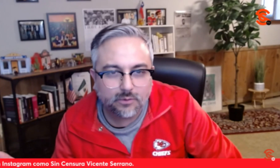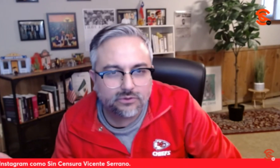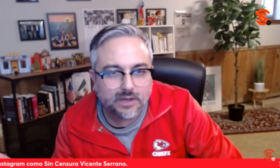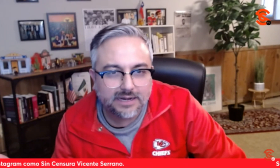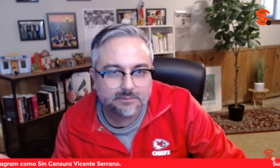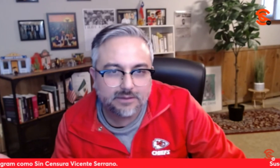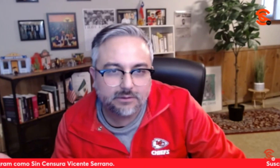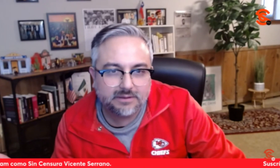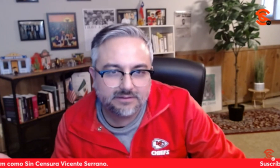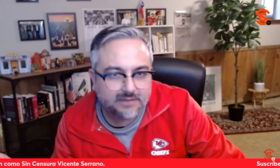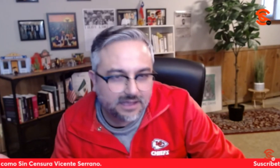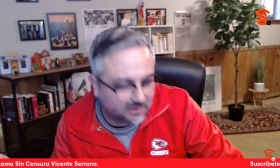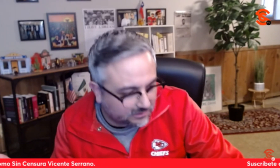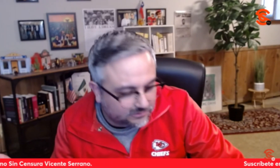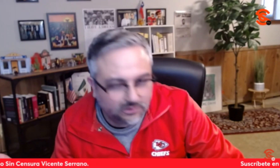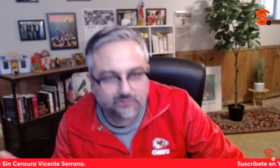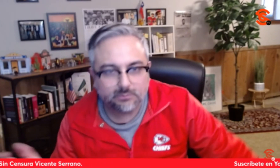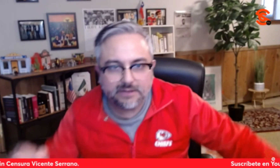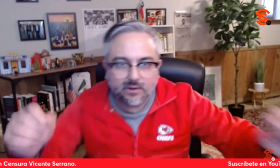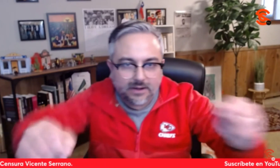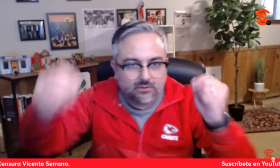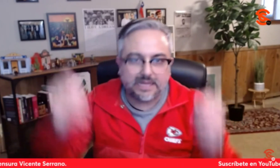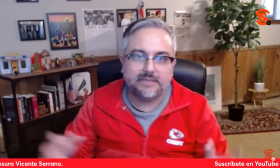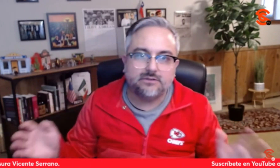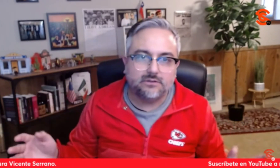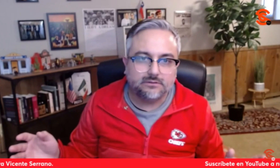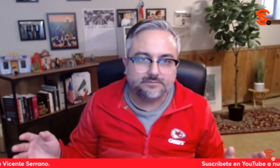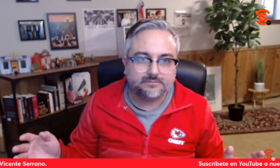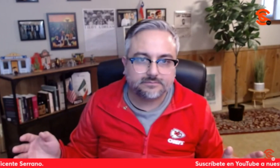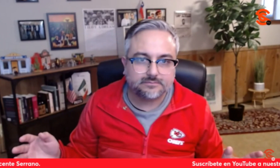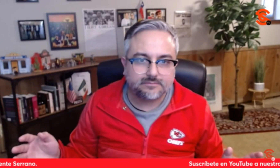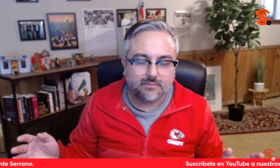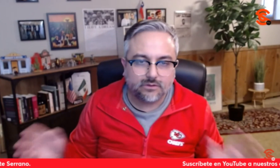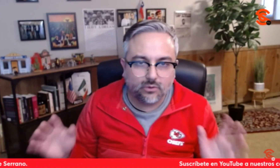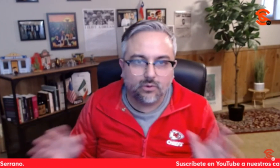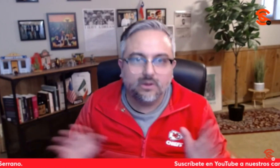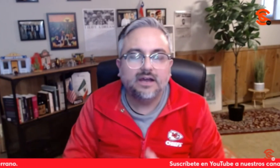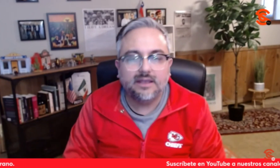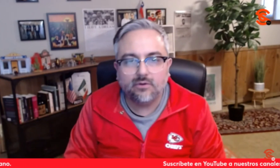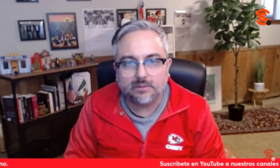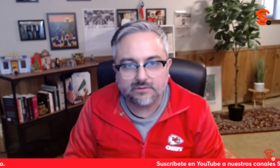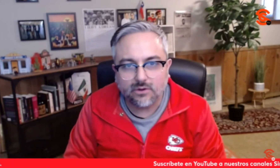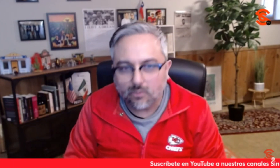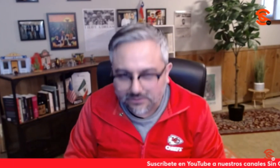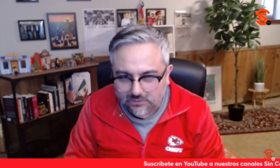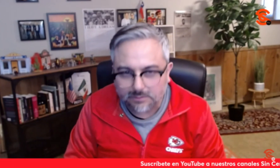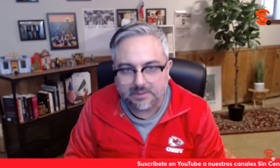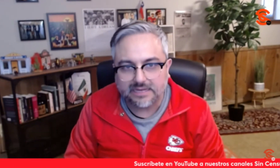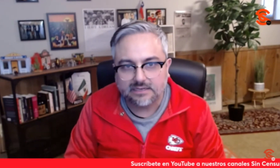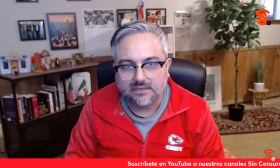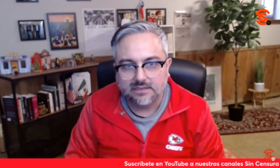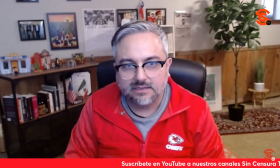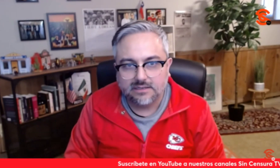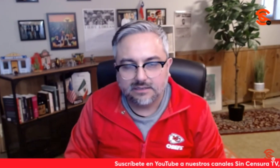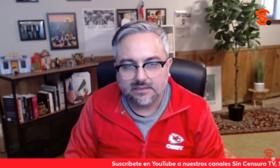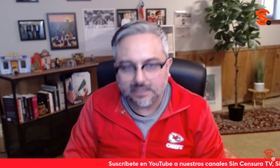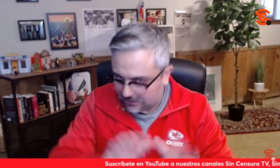por favor, ¿cuánto ganas, mano, al mes? Ya, siendo honestos, mira, yo gano tanto, tú, ahí en Univisión, ¿cuánto te